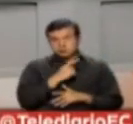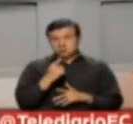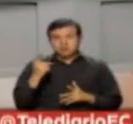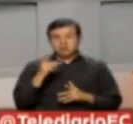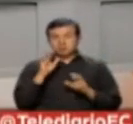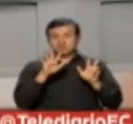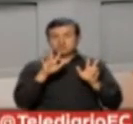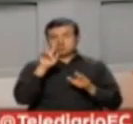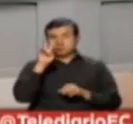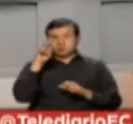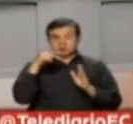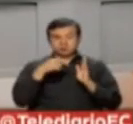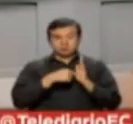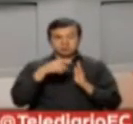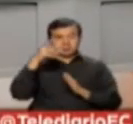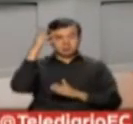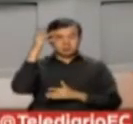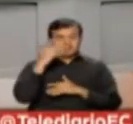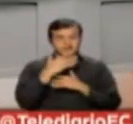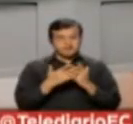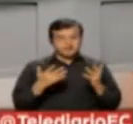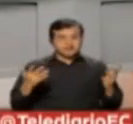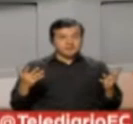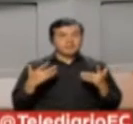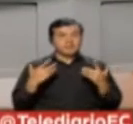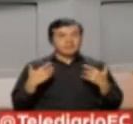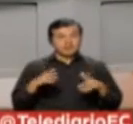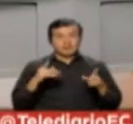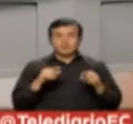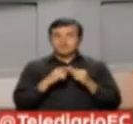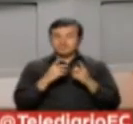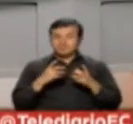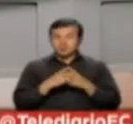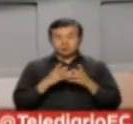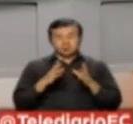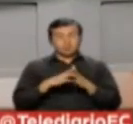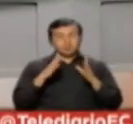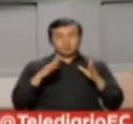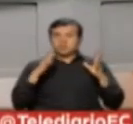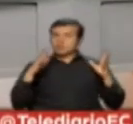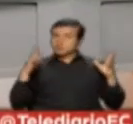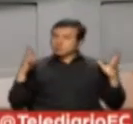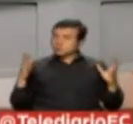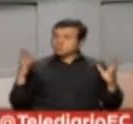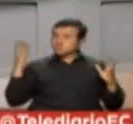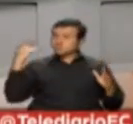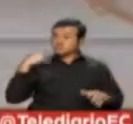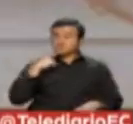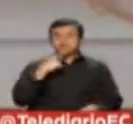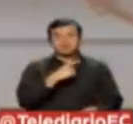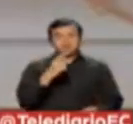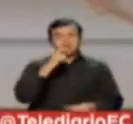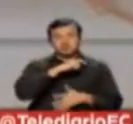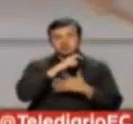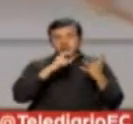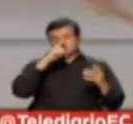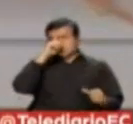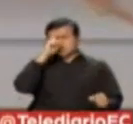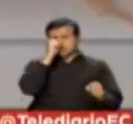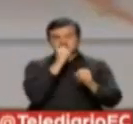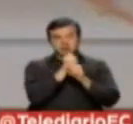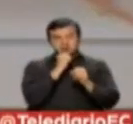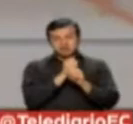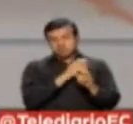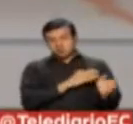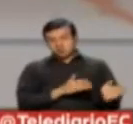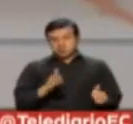de 82 mil docentes o sea estamos hablando de un grupo muy muy grande por eso decía el principio debe ser el trabajo organizativo más